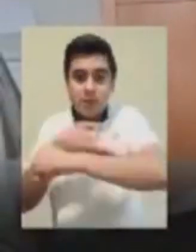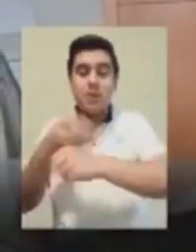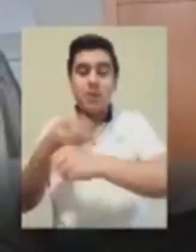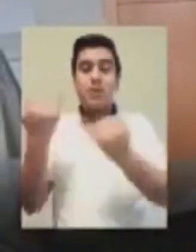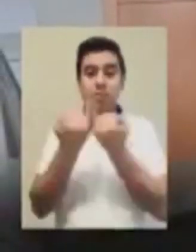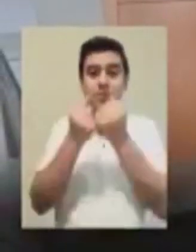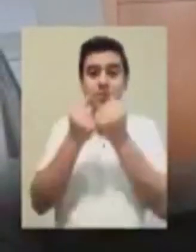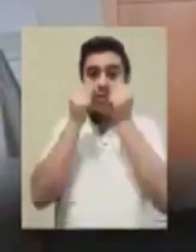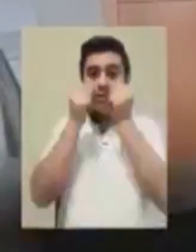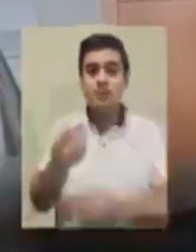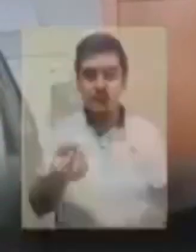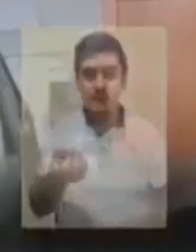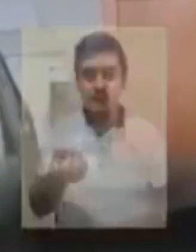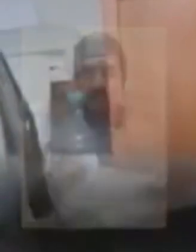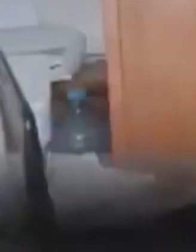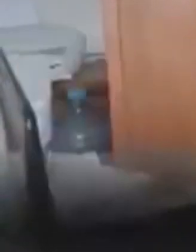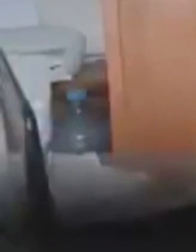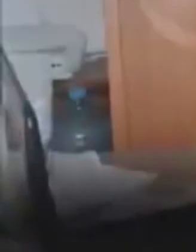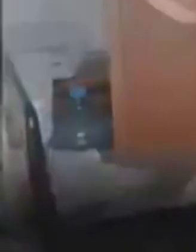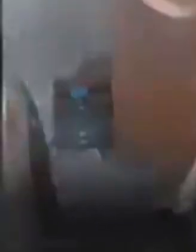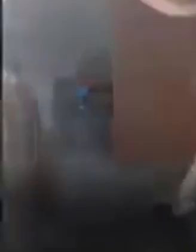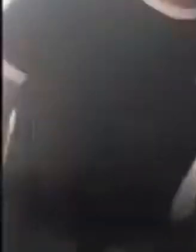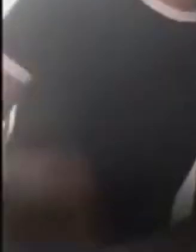familia, atiendo a mi perro.